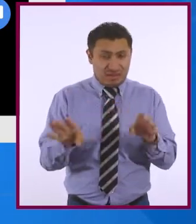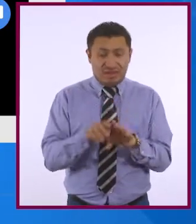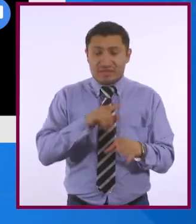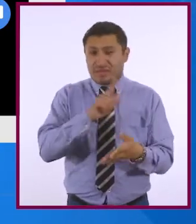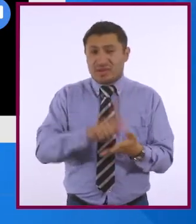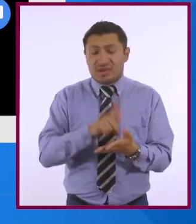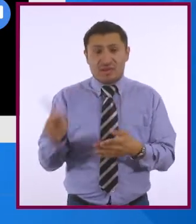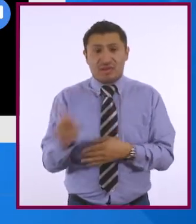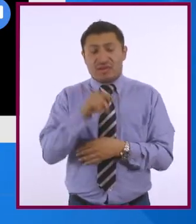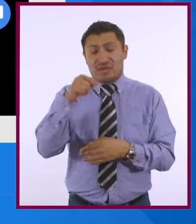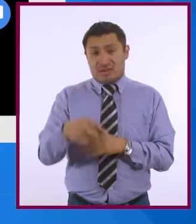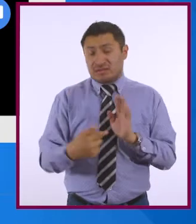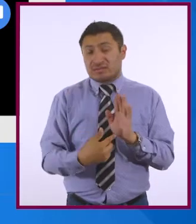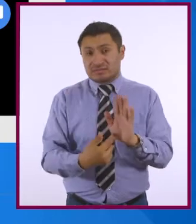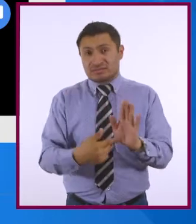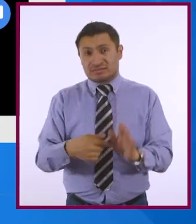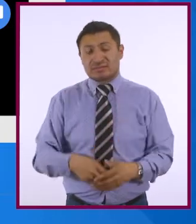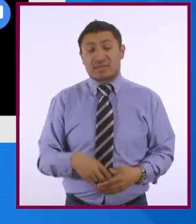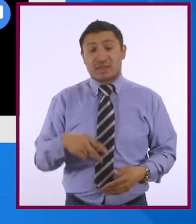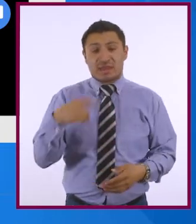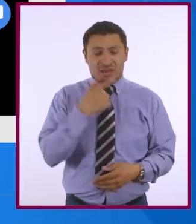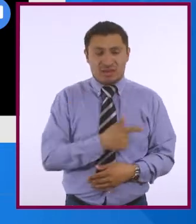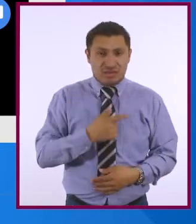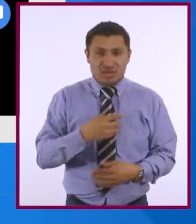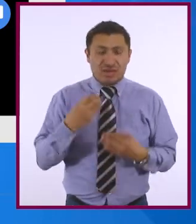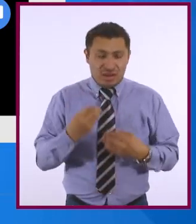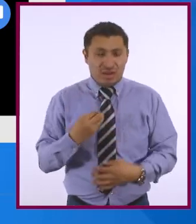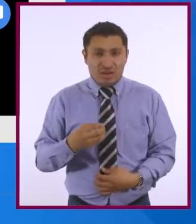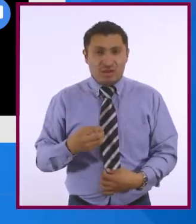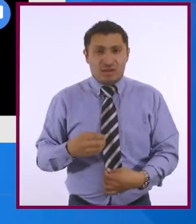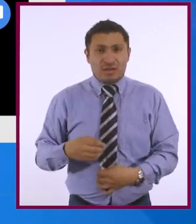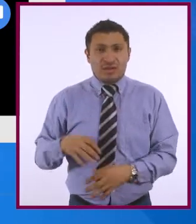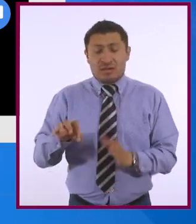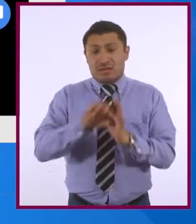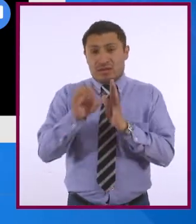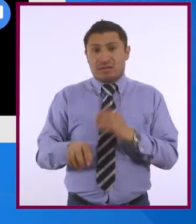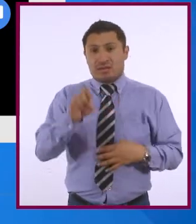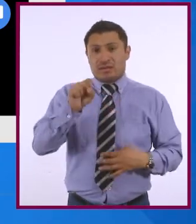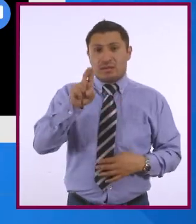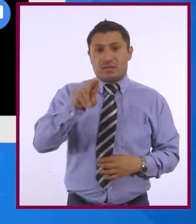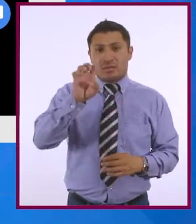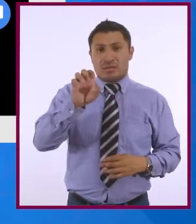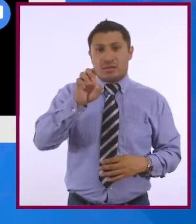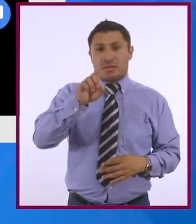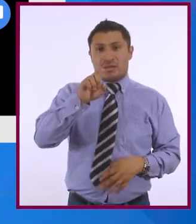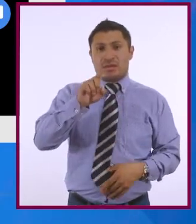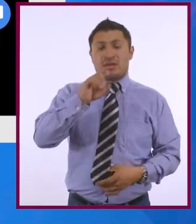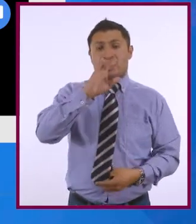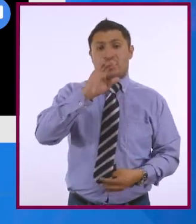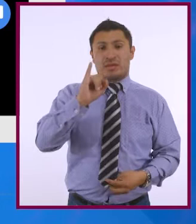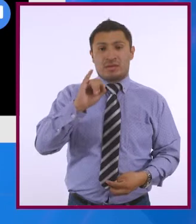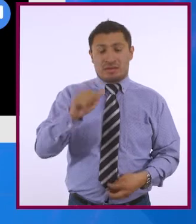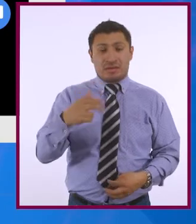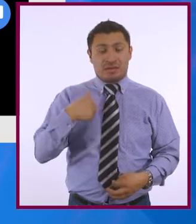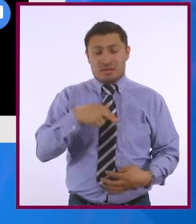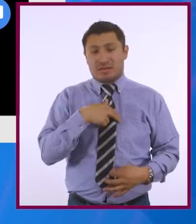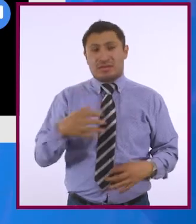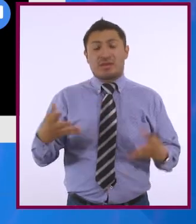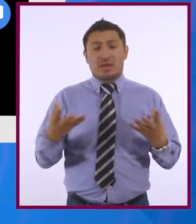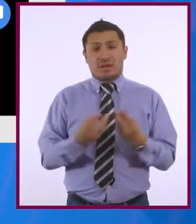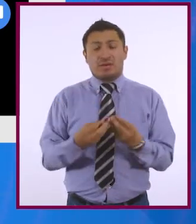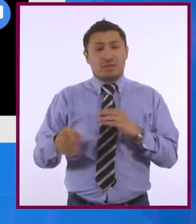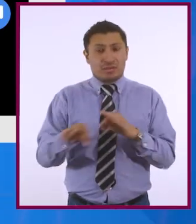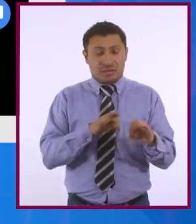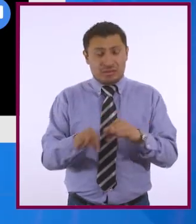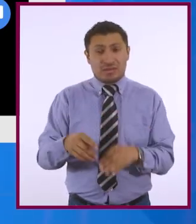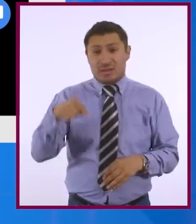esta. Nos gusta mucho poner el ejemplo de Suecia. En Suecia, con el país Suecia hemos trabajado incluso con la